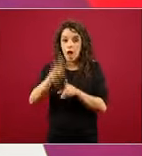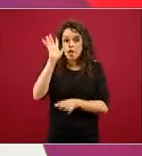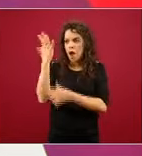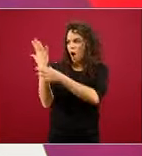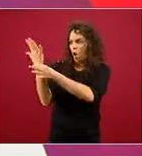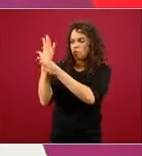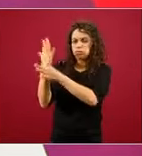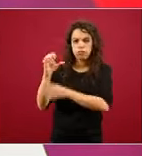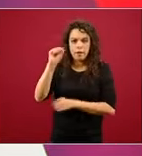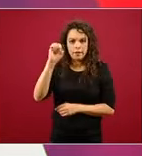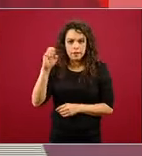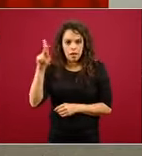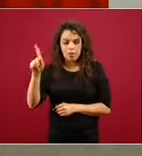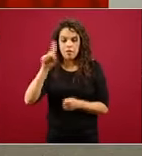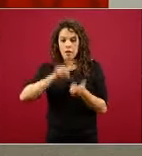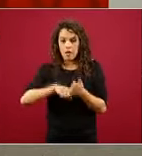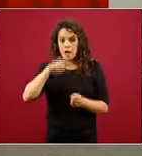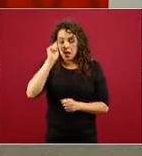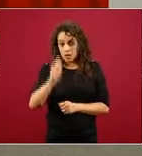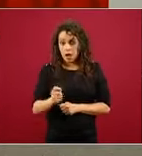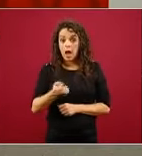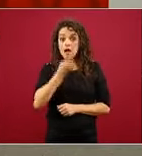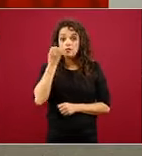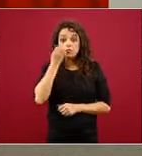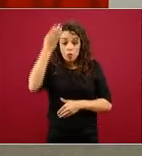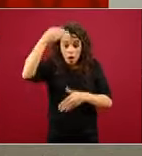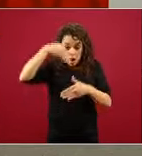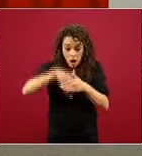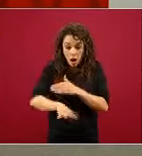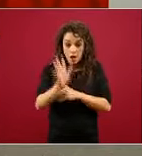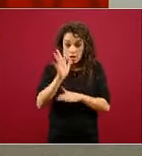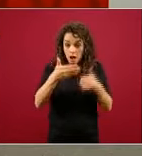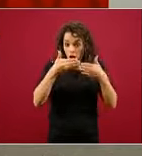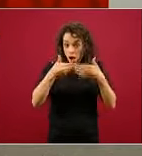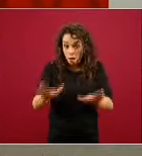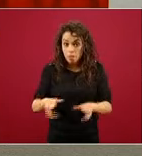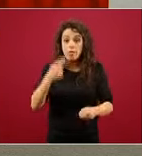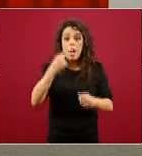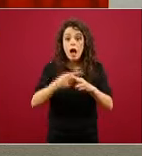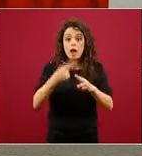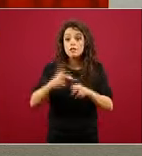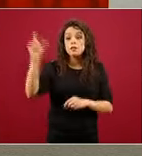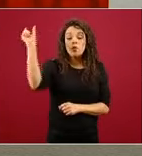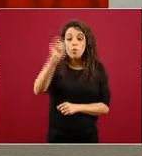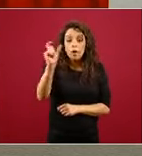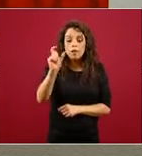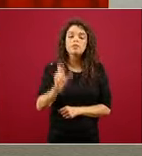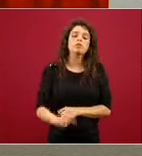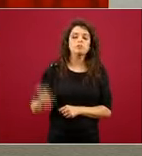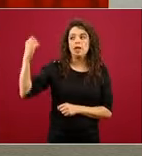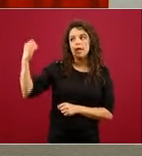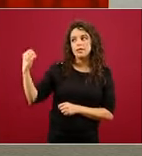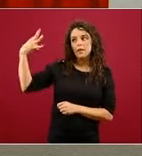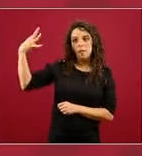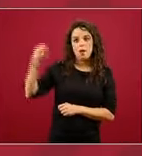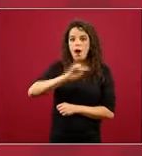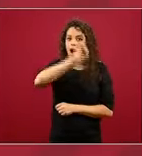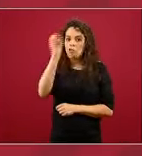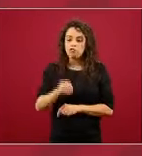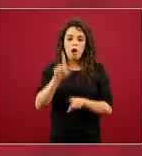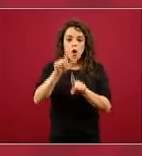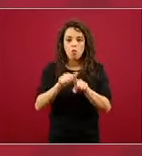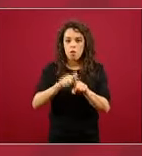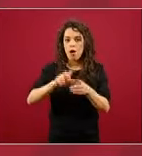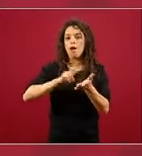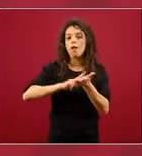que las actividades escolares presenciales se van a poder dar precisamente hasta que el semáforo esté en verde, lo que representa el menor